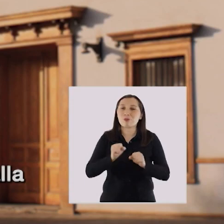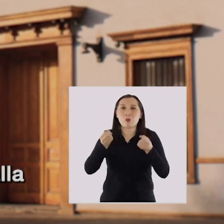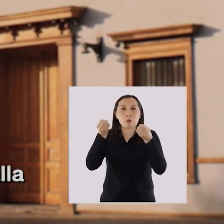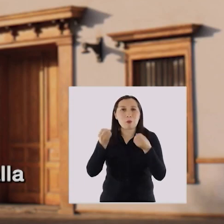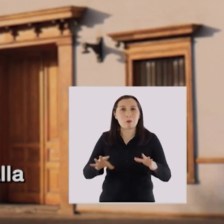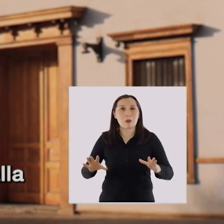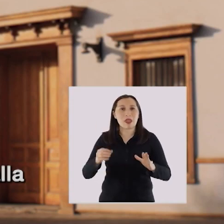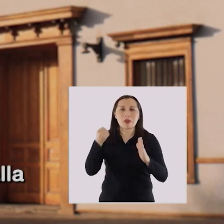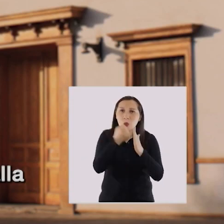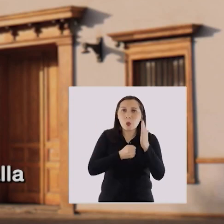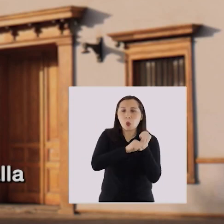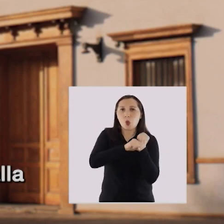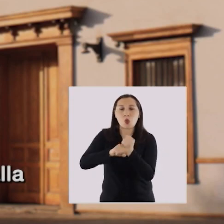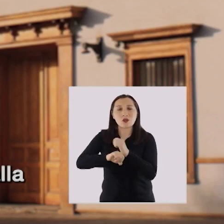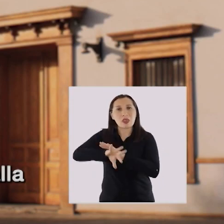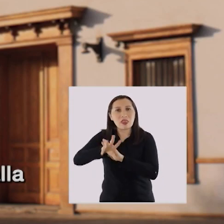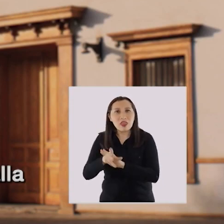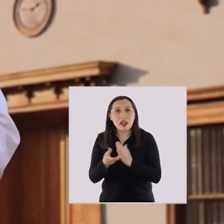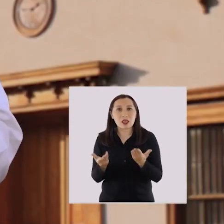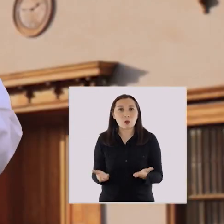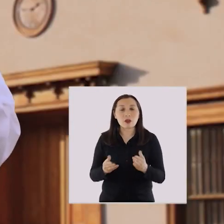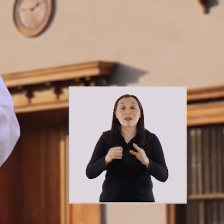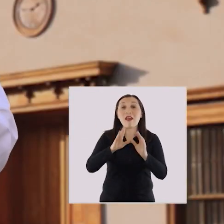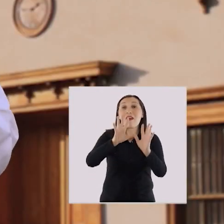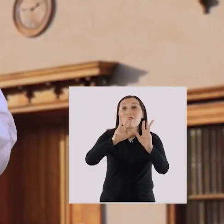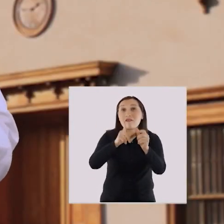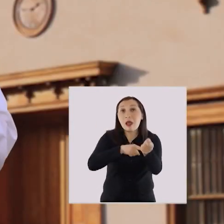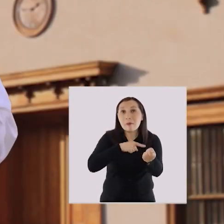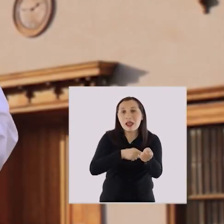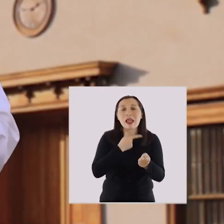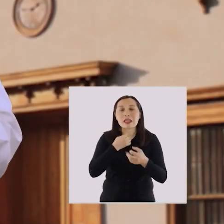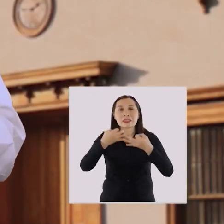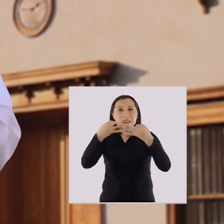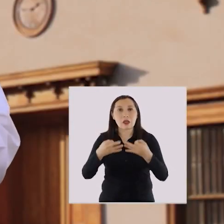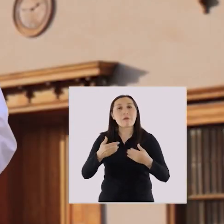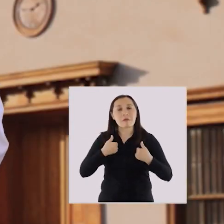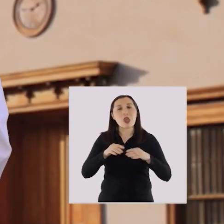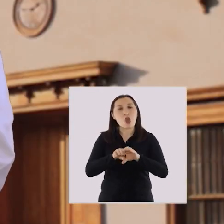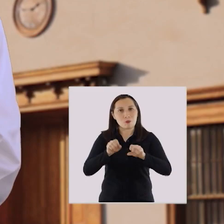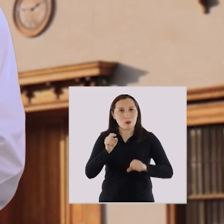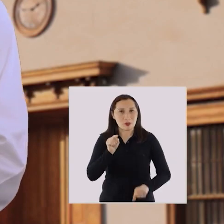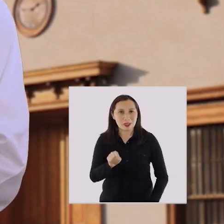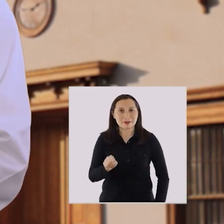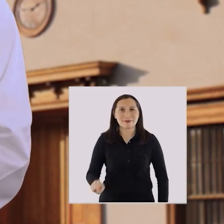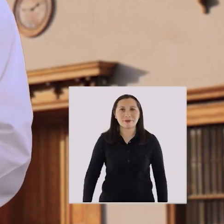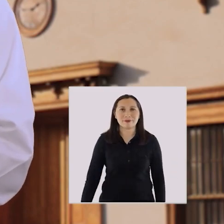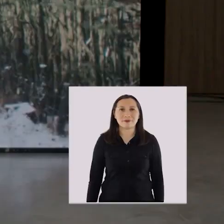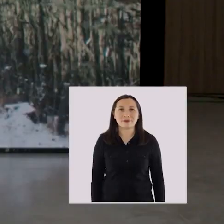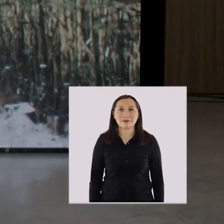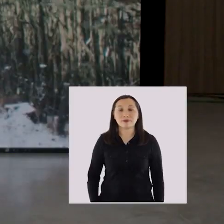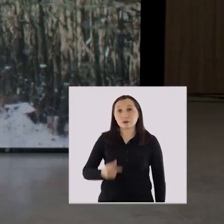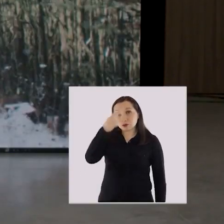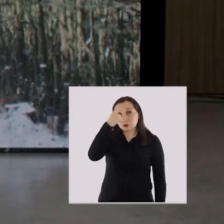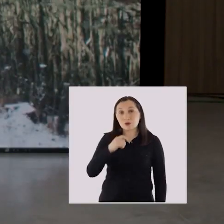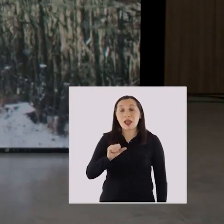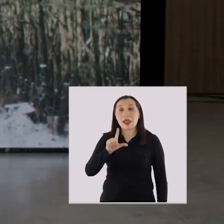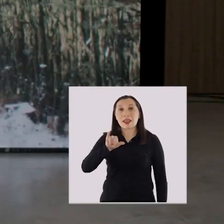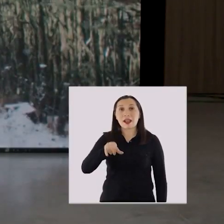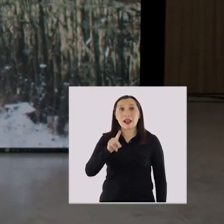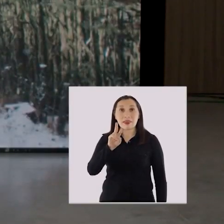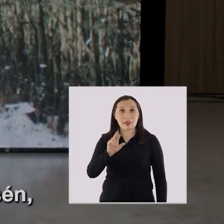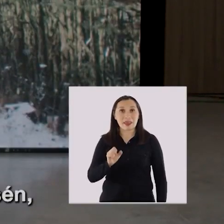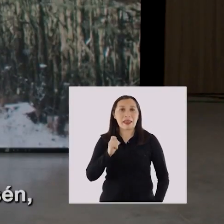podemos perder esta batalla contra la delincuencia. Las familias quieren seguridad. Ese es mi compromiso. Soy